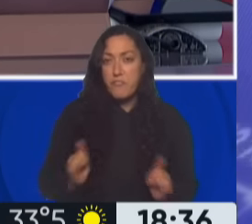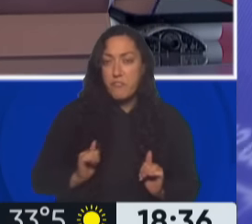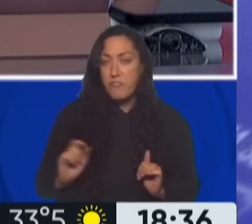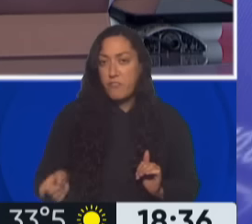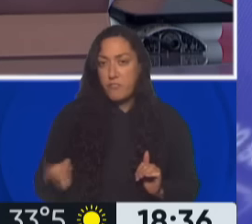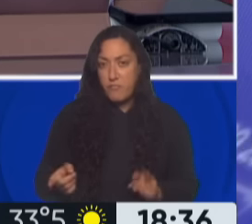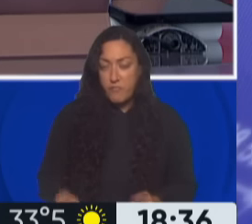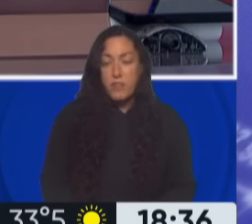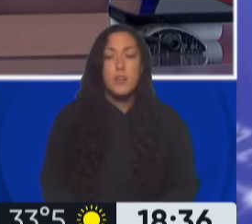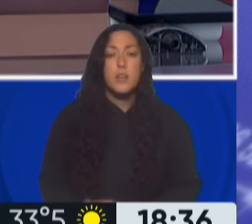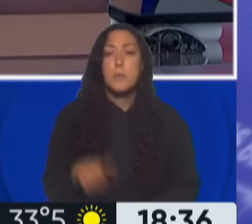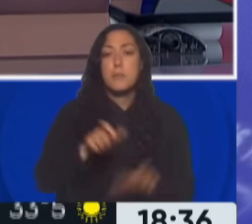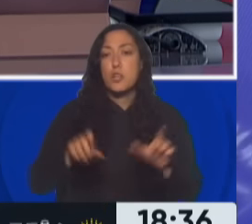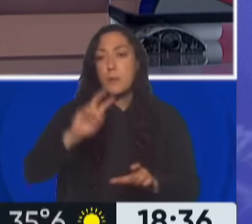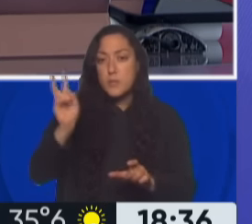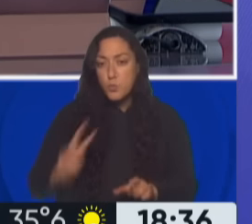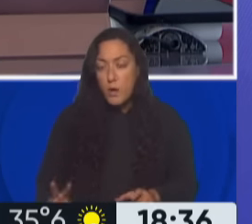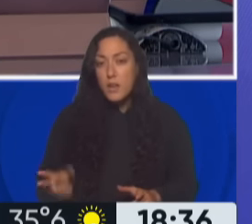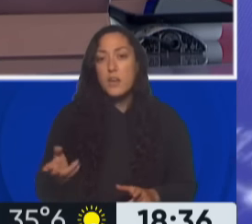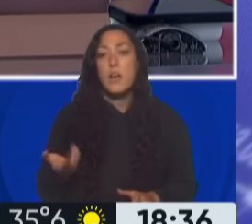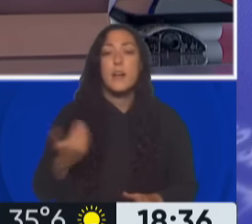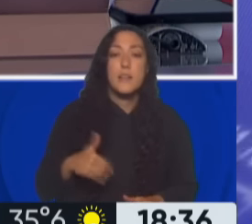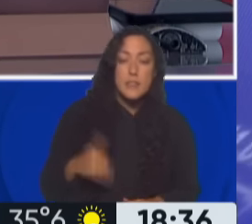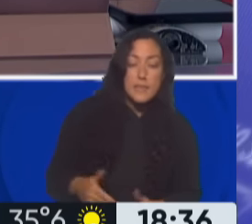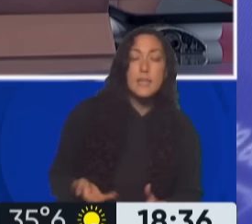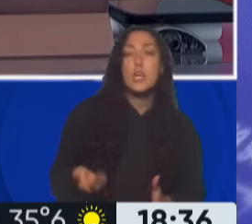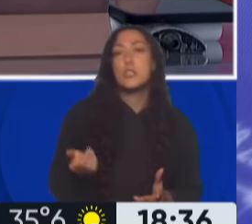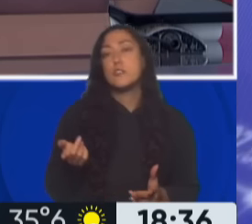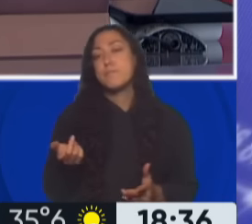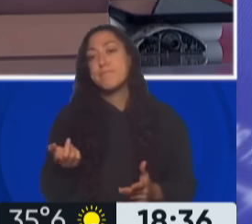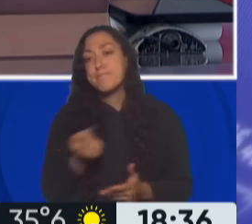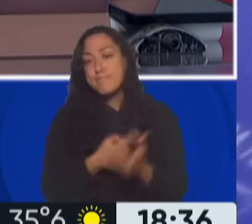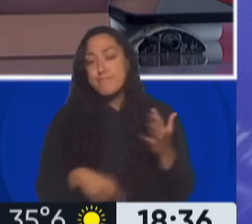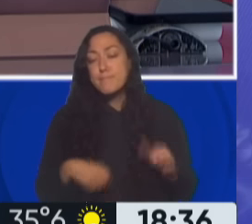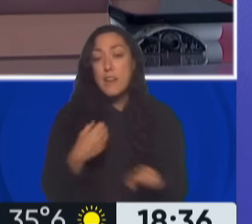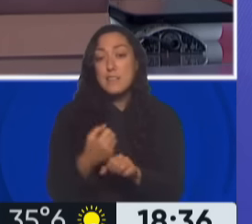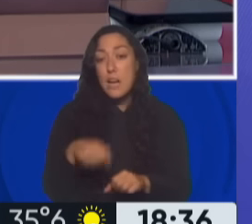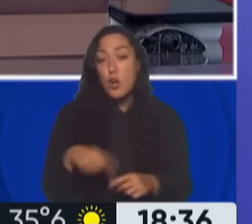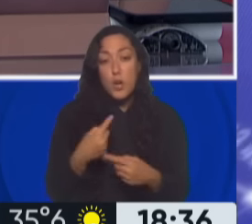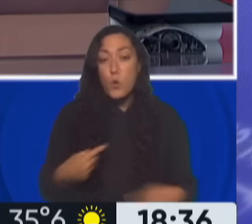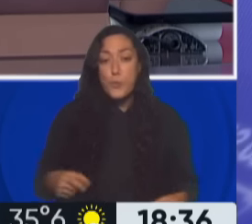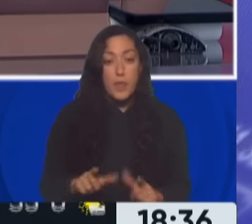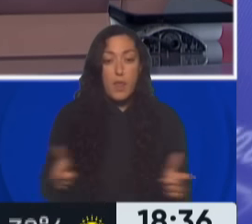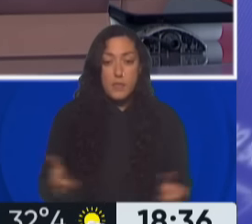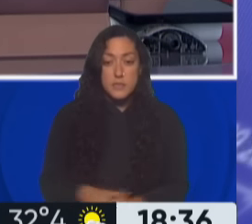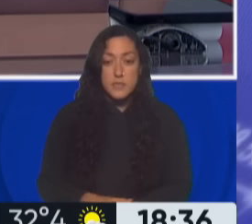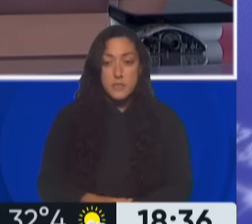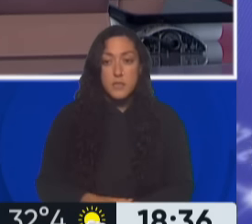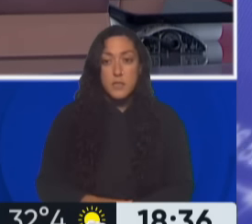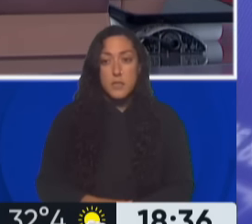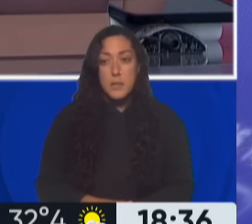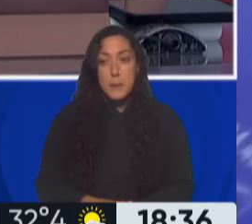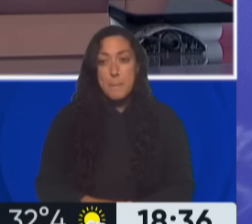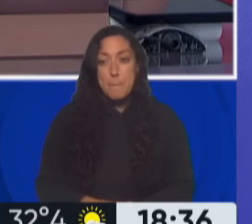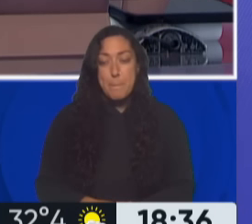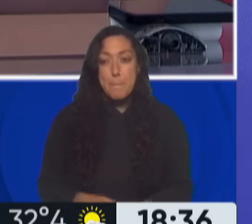los venezolanos de Venezuela y en este caso de Argentina que decías, pero bueno, hasta ahora sin ninguna novedad, porque además es muy bajo. Si decíamos